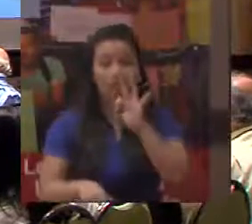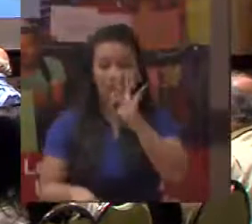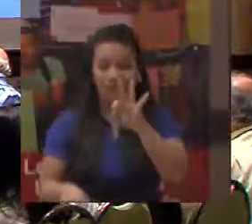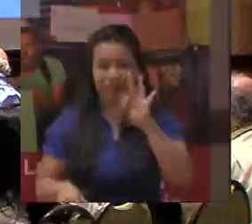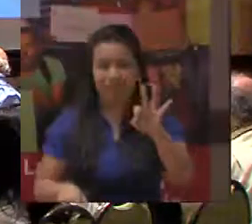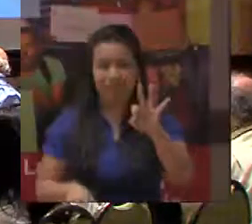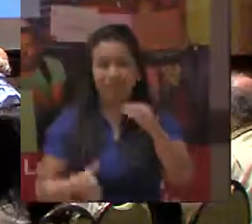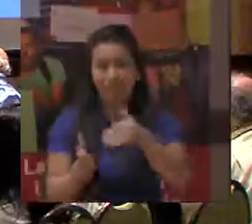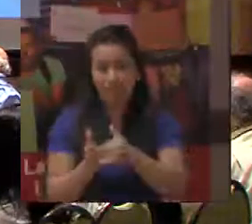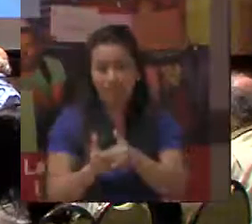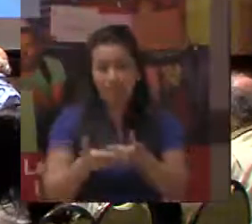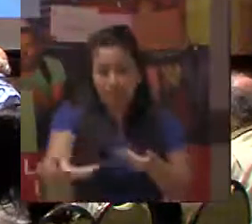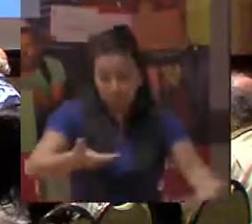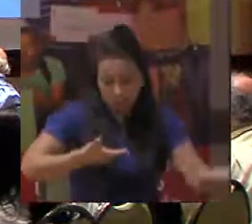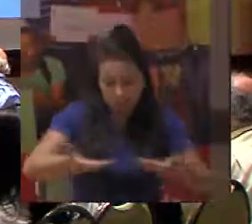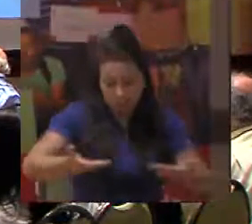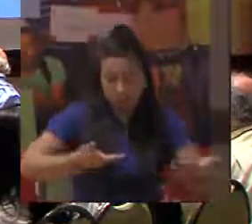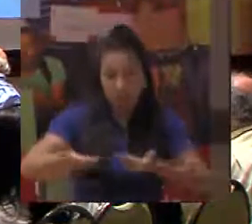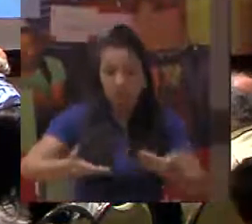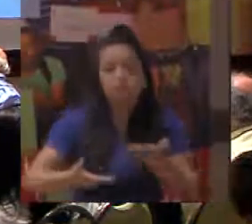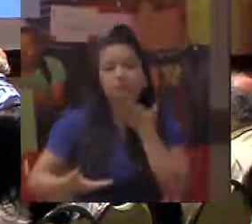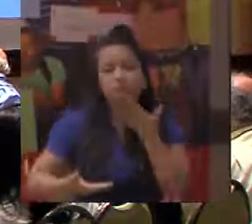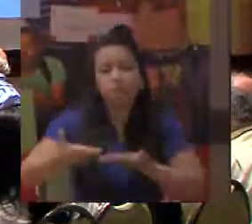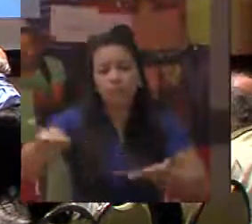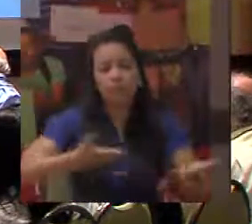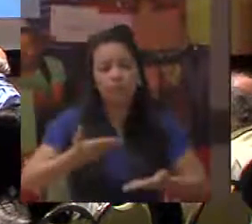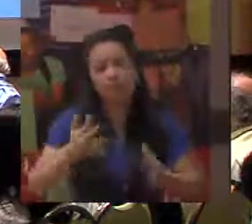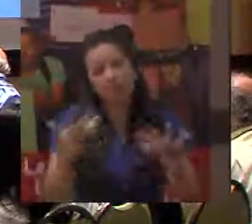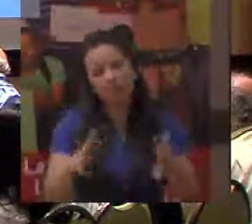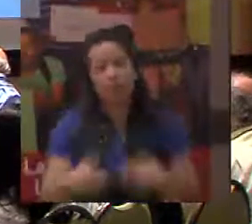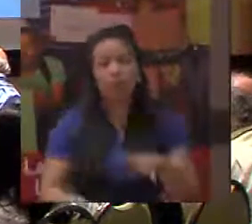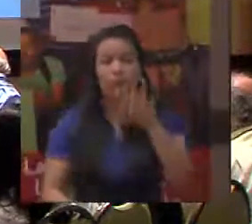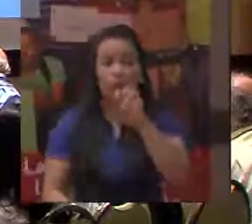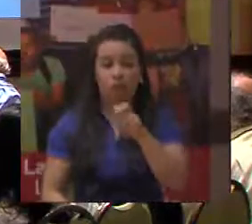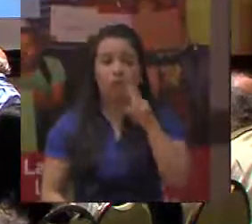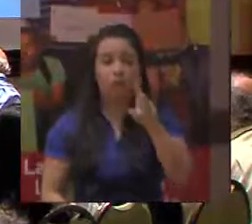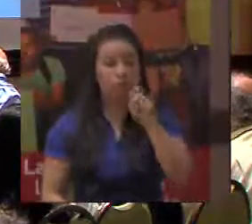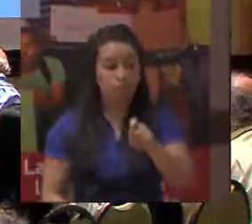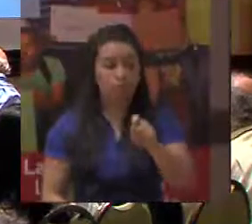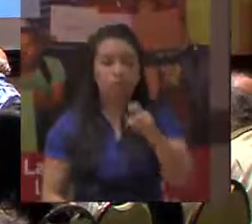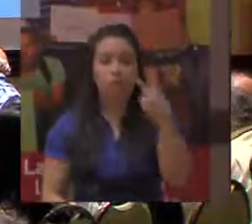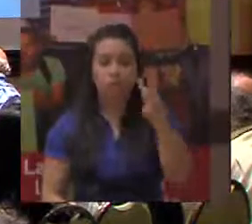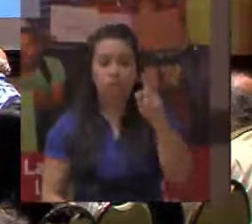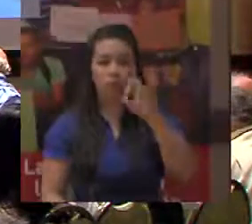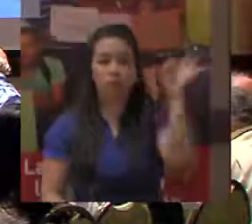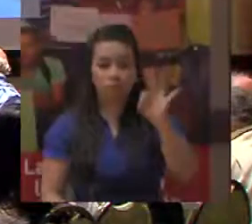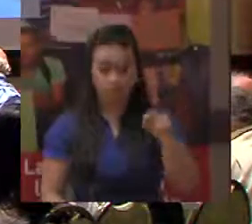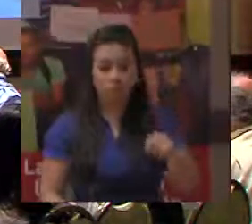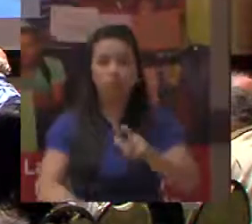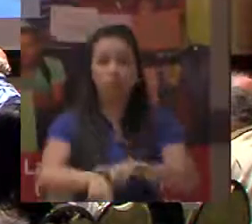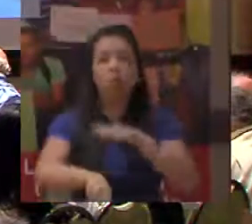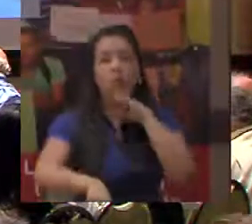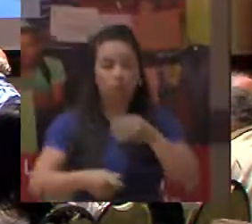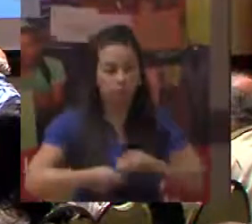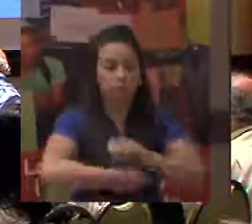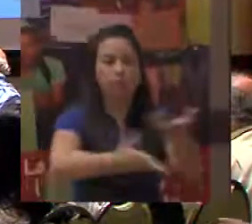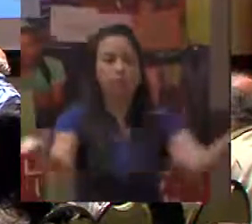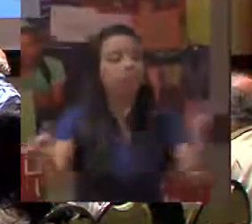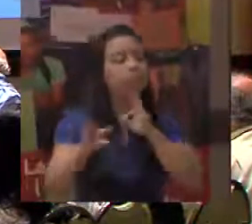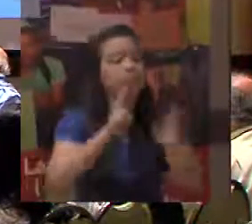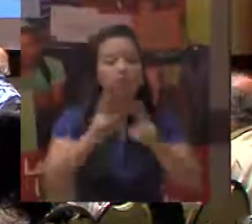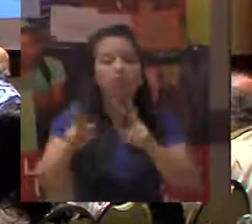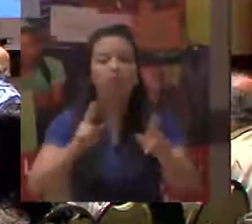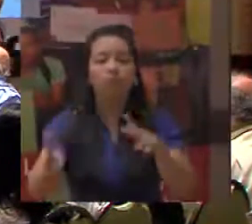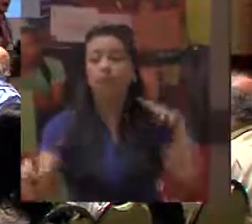33.000 peticiones radicadas ante la entidad, el 99.12% fueron respuestas en tiempo, sin que esto